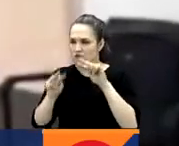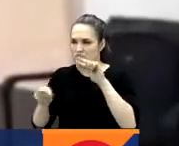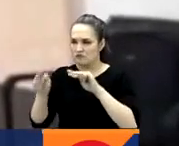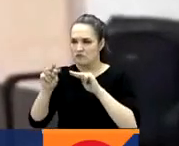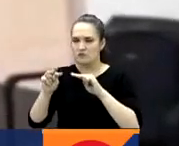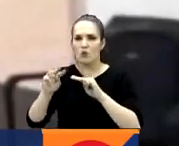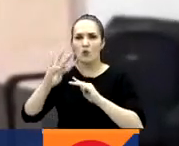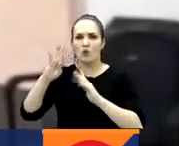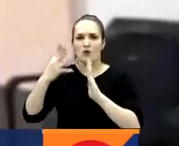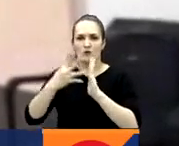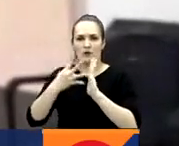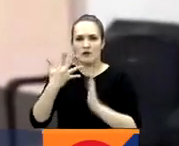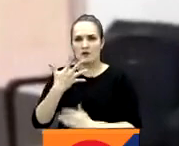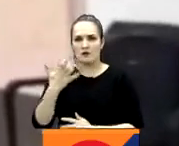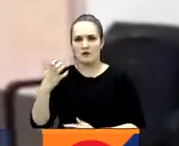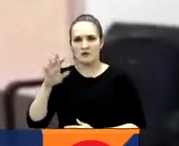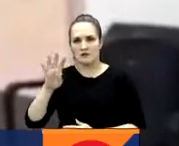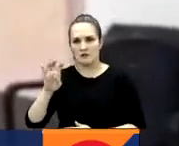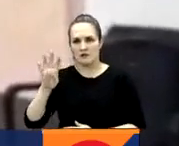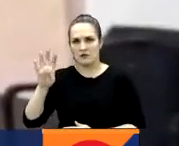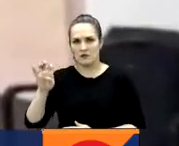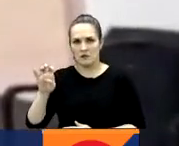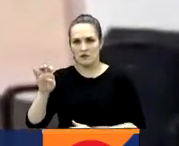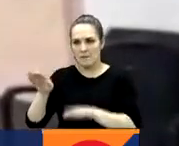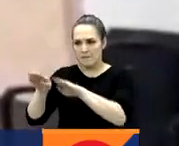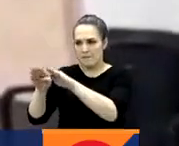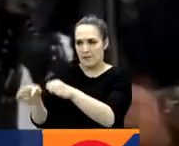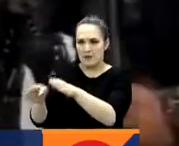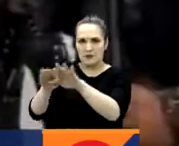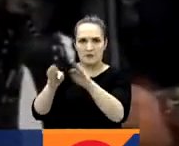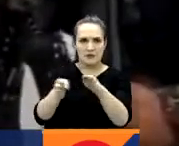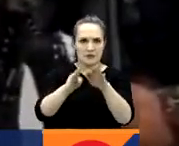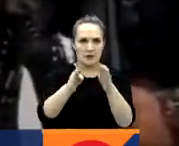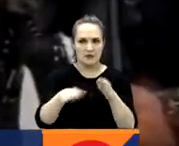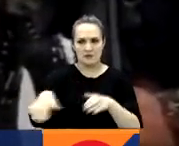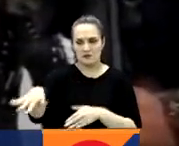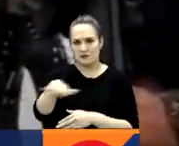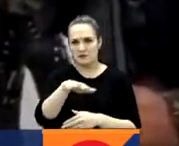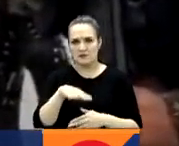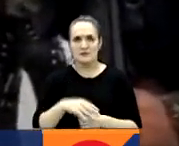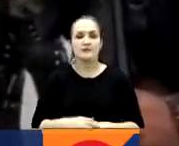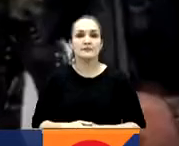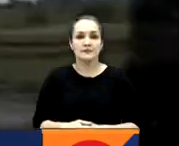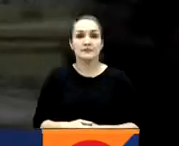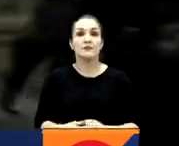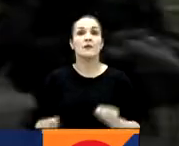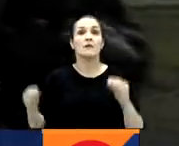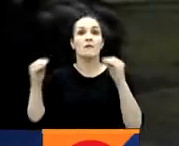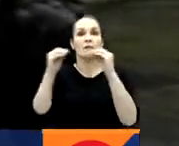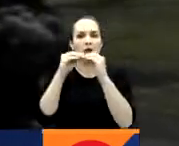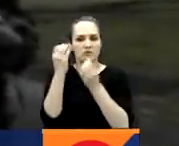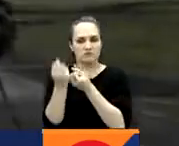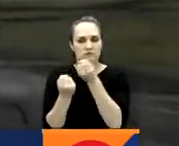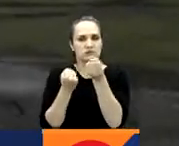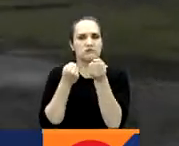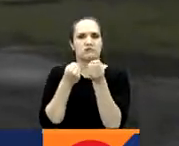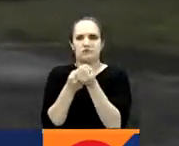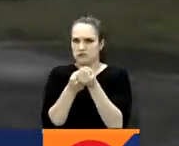4.599 mesas que a lo largo y ancho de la metropolitana. Adicionalmente, contarán con el apoyo de